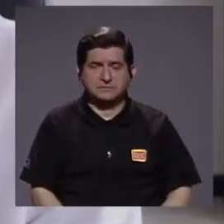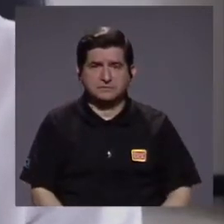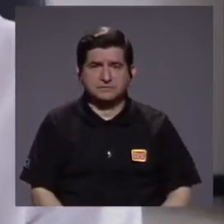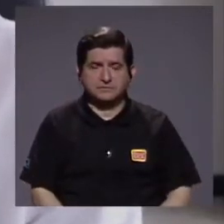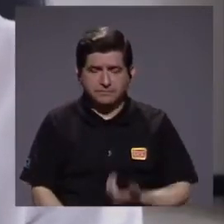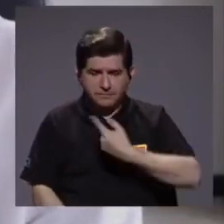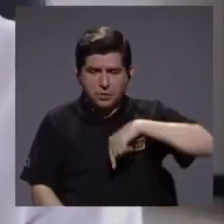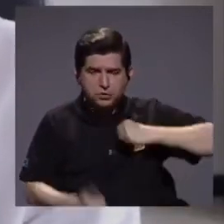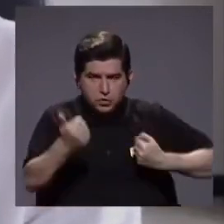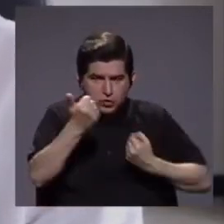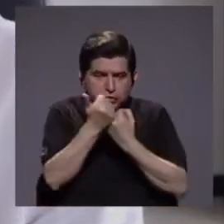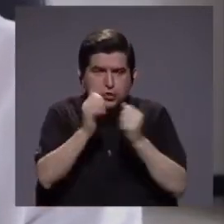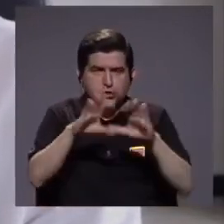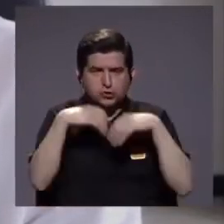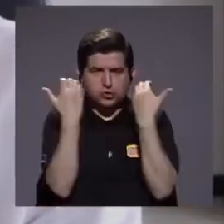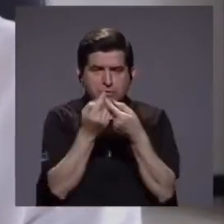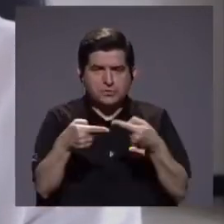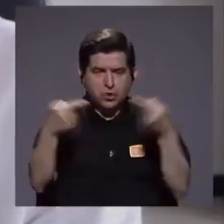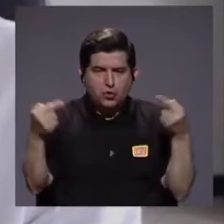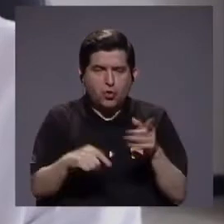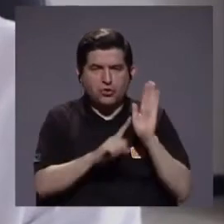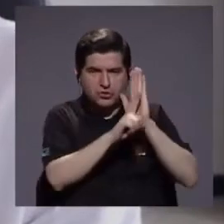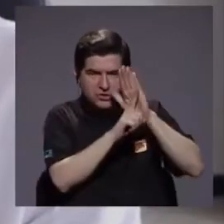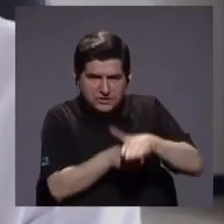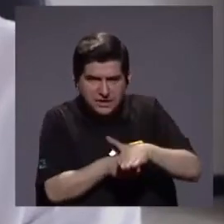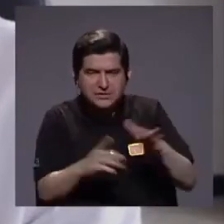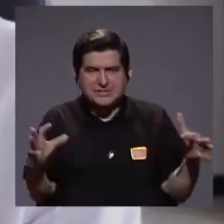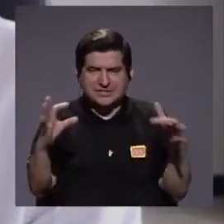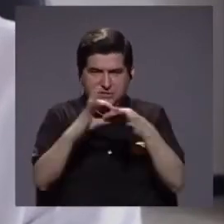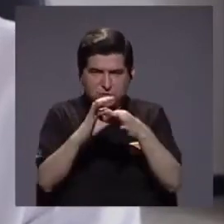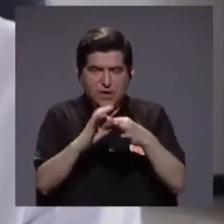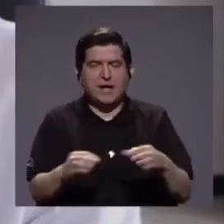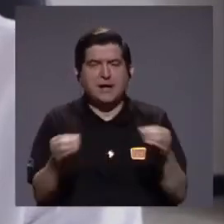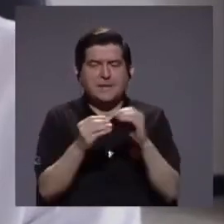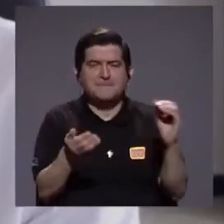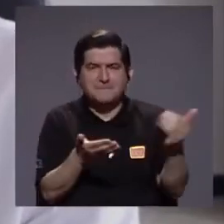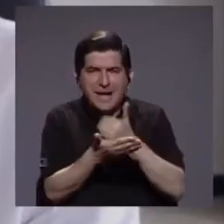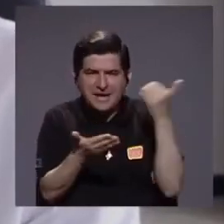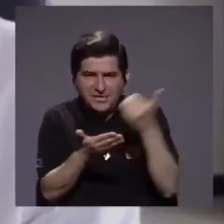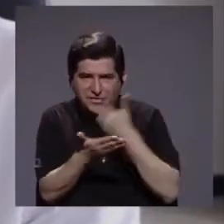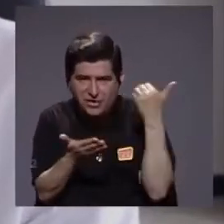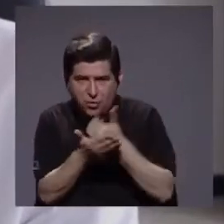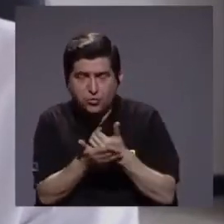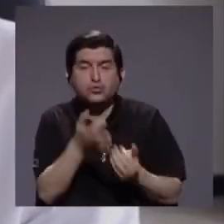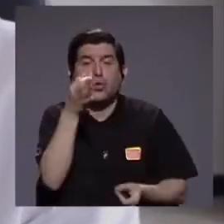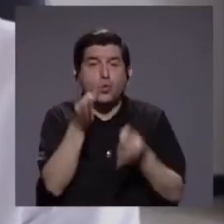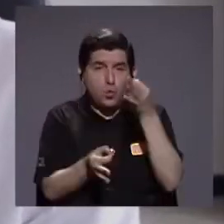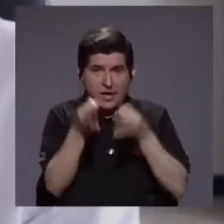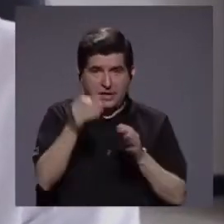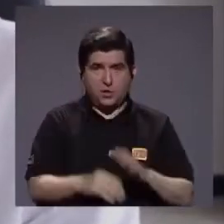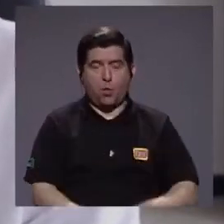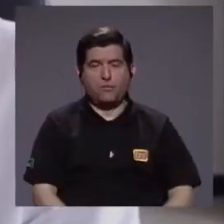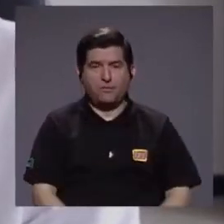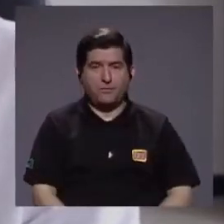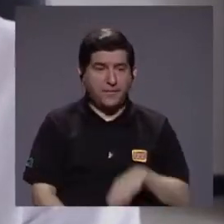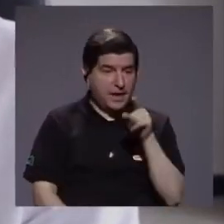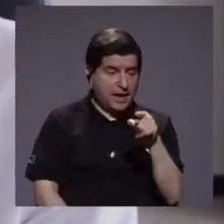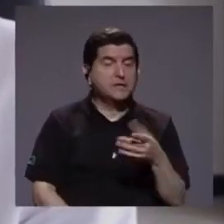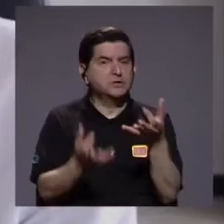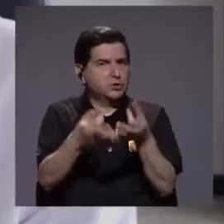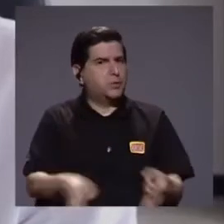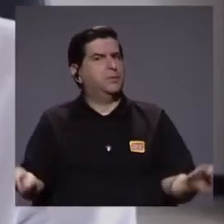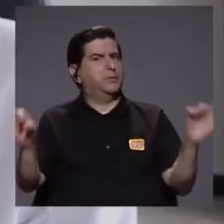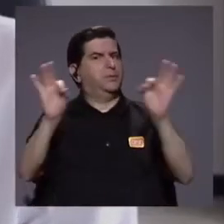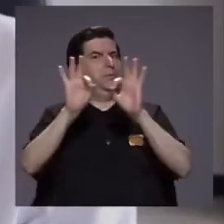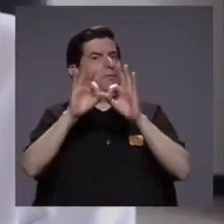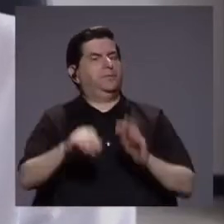vamos a reforzar la Comisión contra el Acoso y el Hostigamiento Sexual con más recursos, incluso jurídicos. Esto es muy